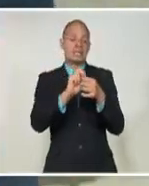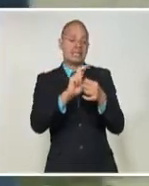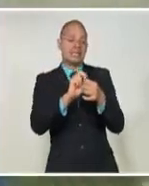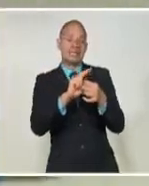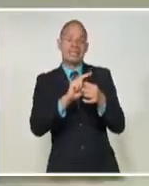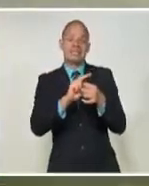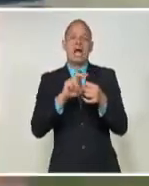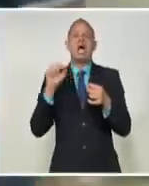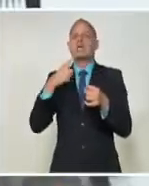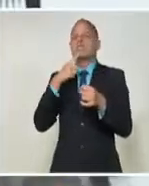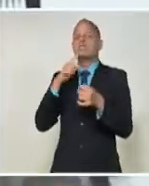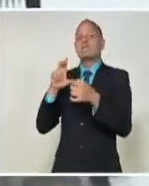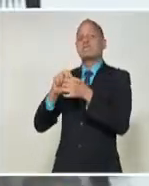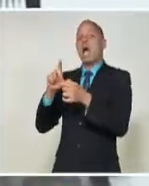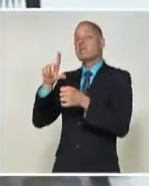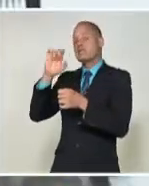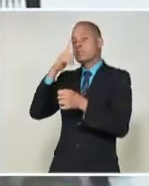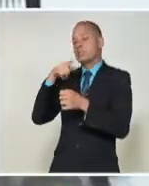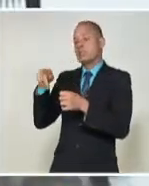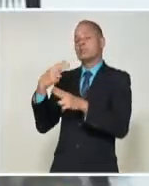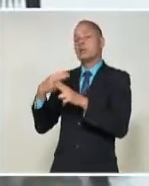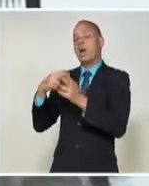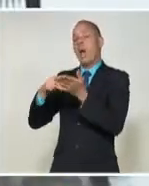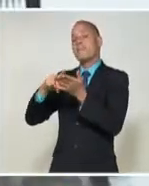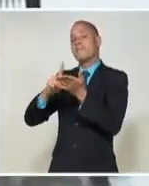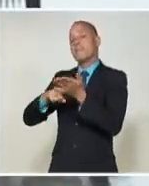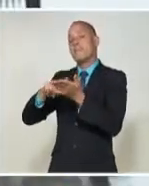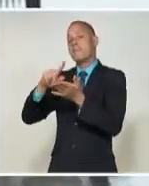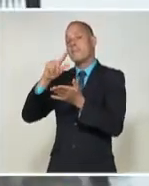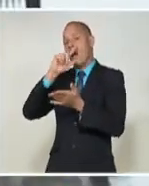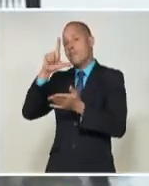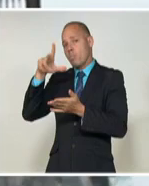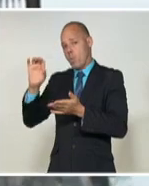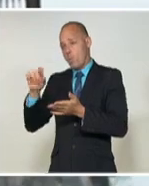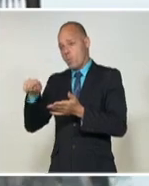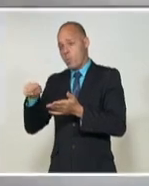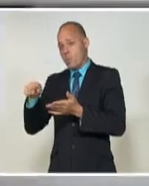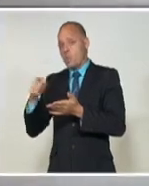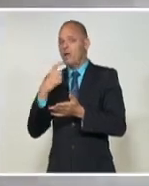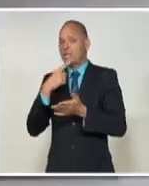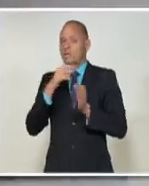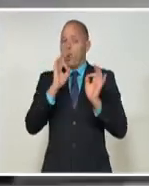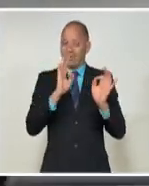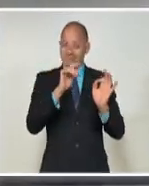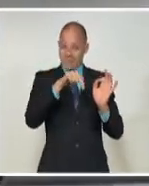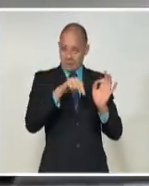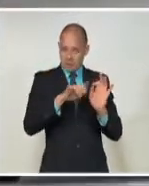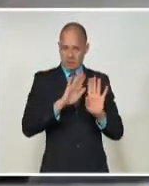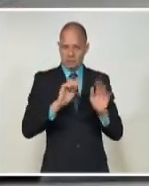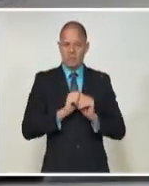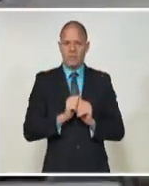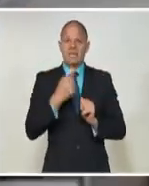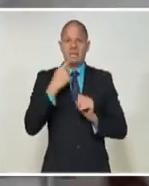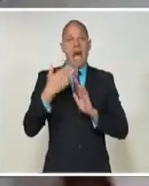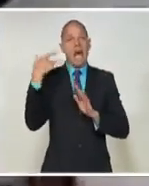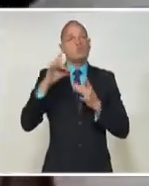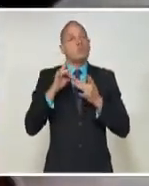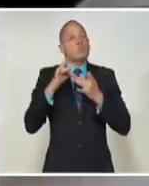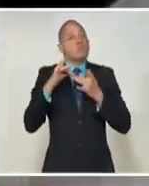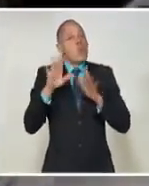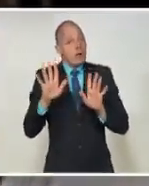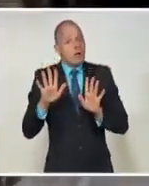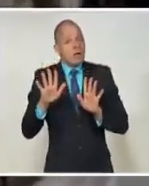Daniel de la Seguridad del Estado. Él asegura que tuvo la suerte que quizás no tuvieron o no tendrán otros compañeros de